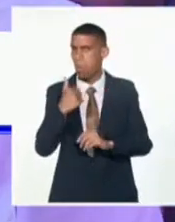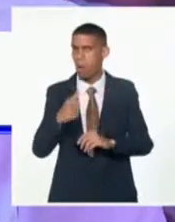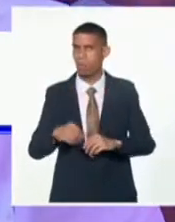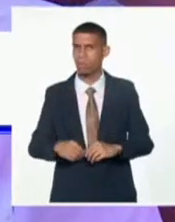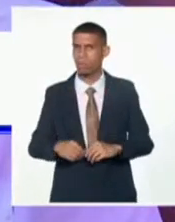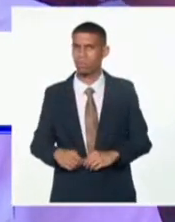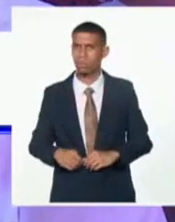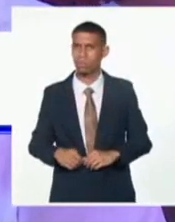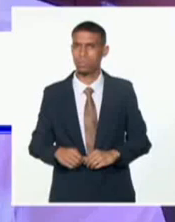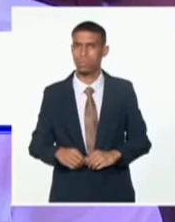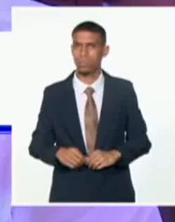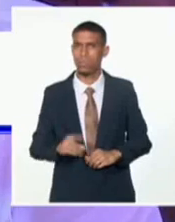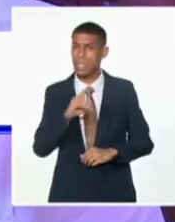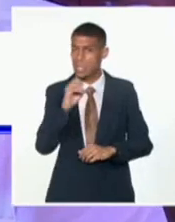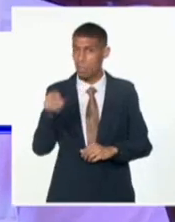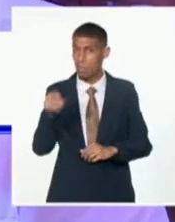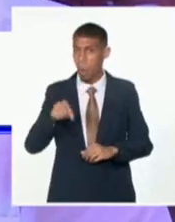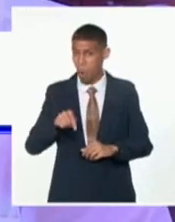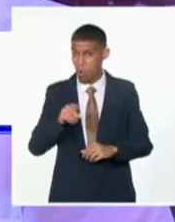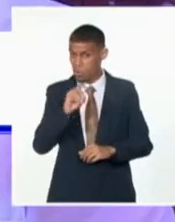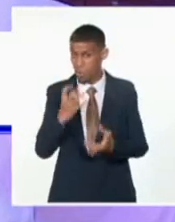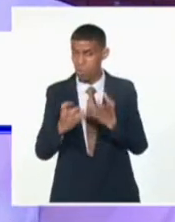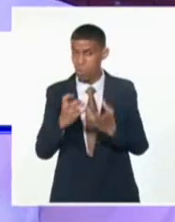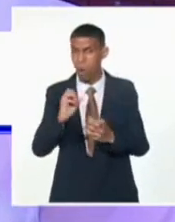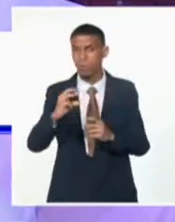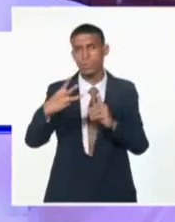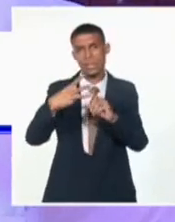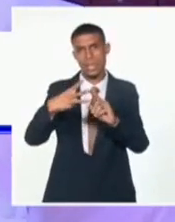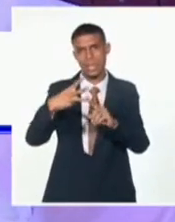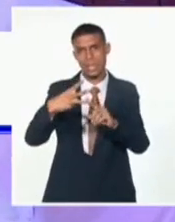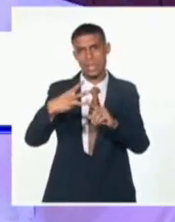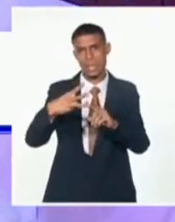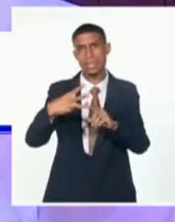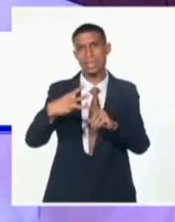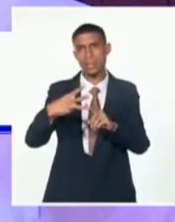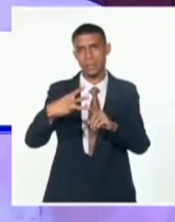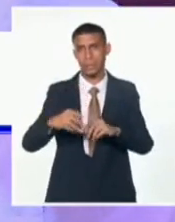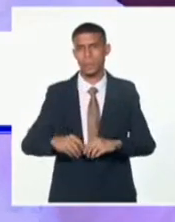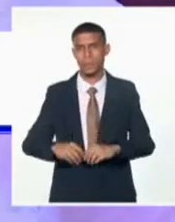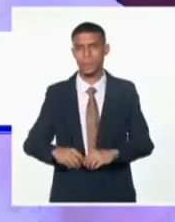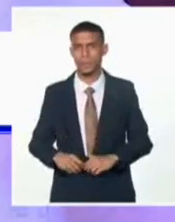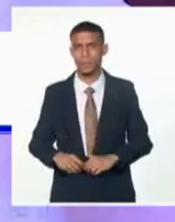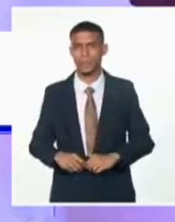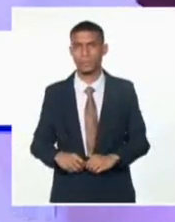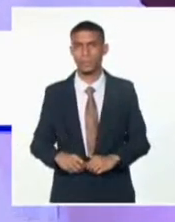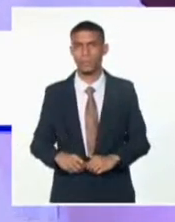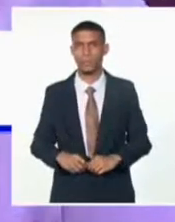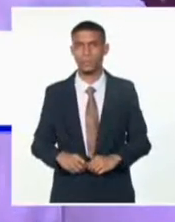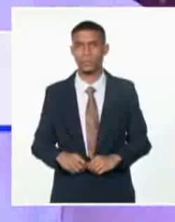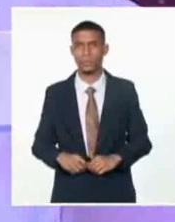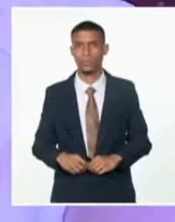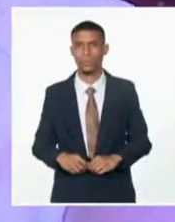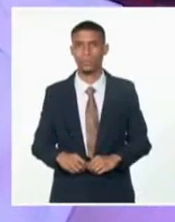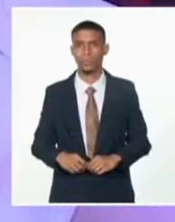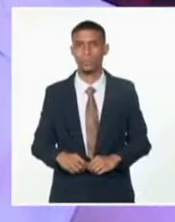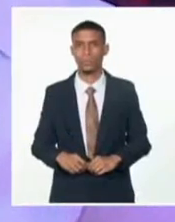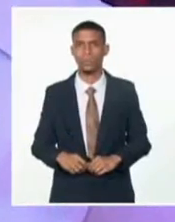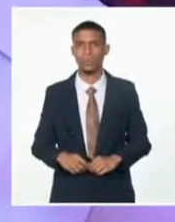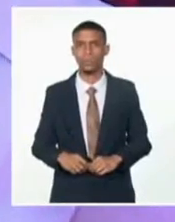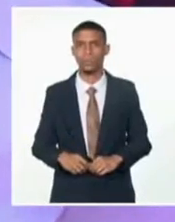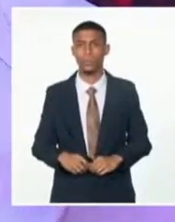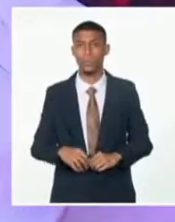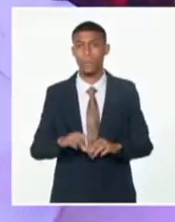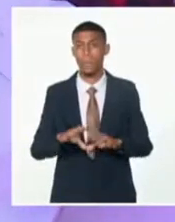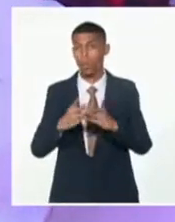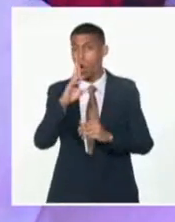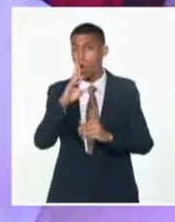momento está en el tercer lugar de los Juegos Escolares en pleno desarrollo. Y también uno lo observa en los resultados